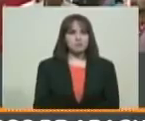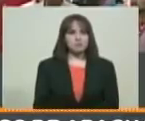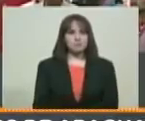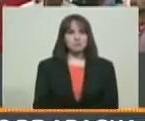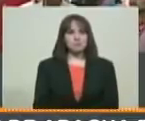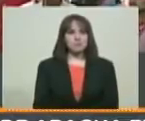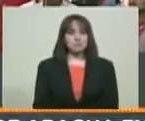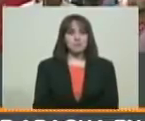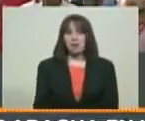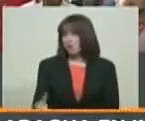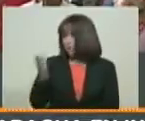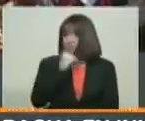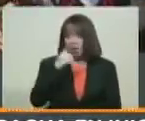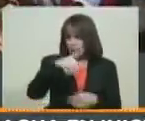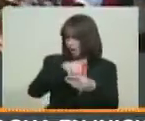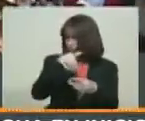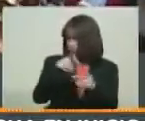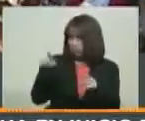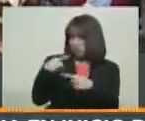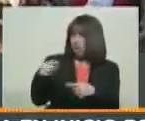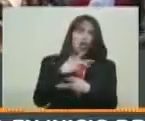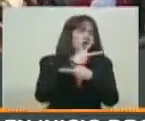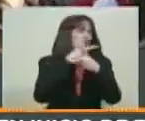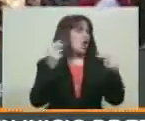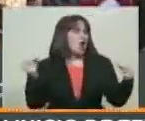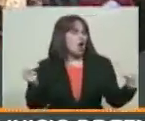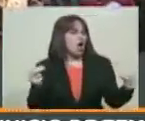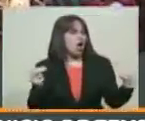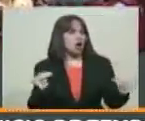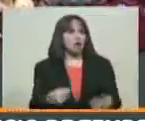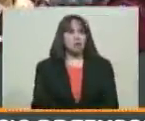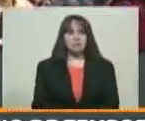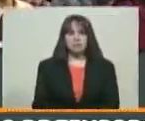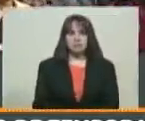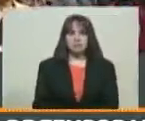¿Que no haya elecciones presidenciales?